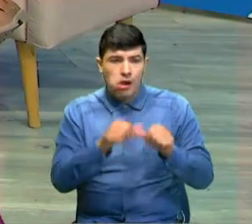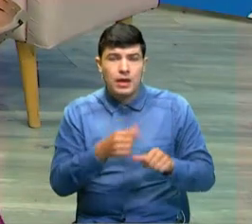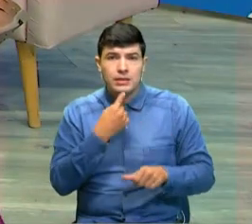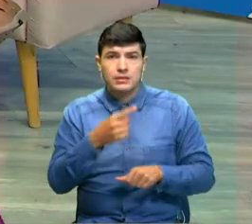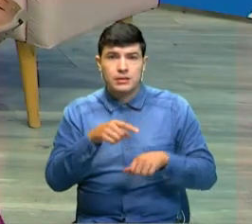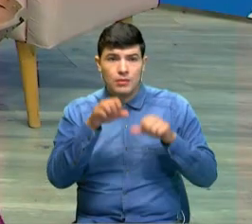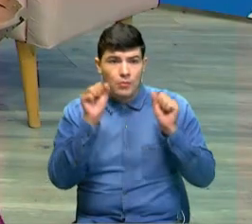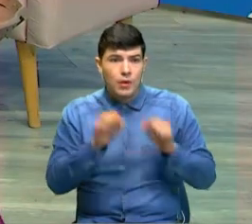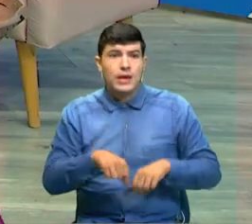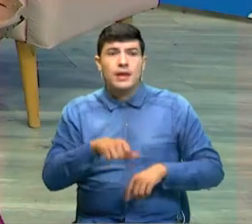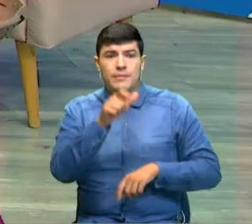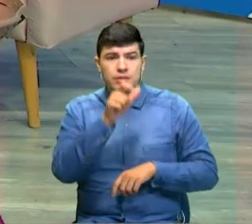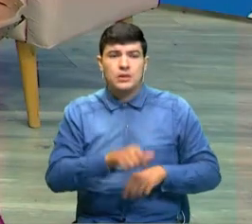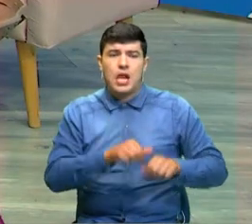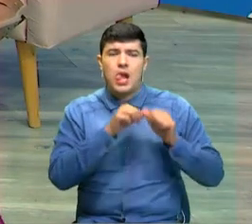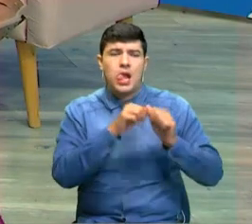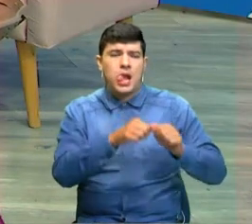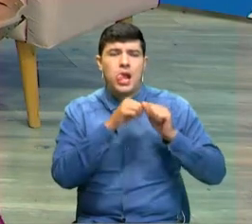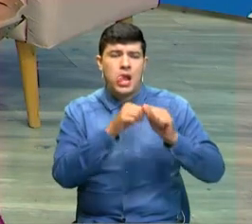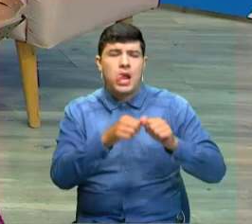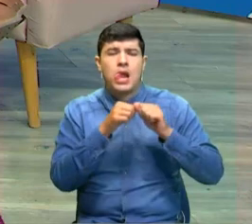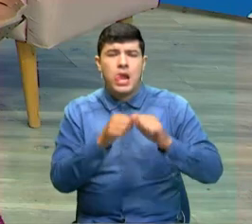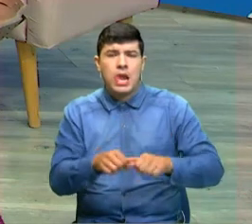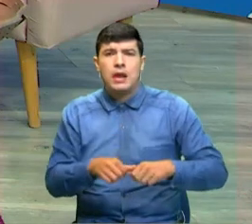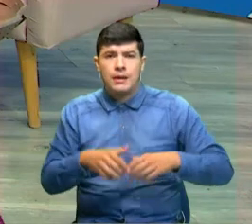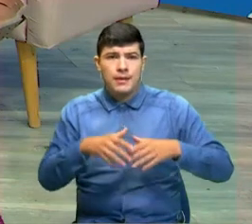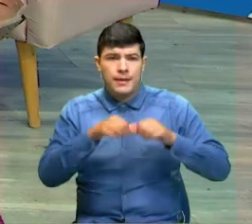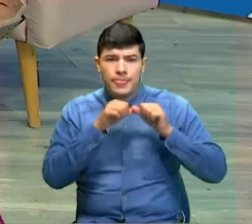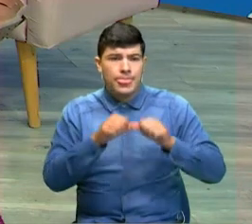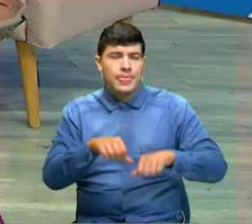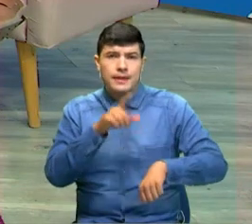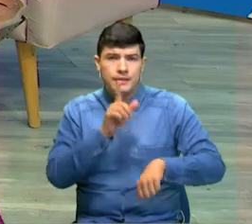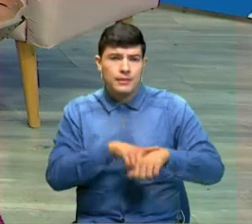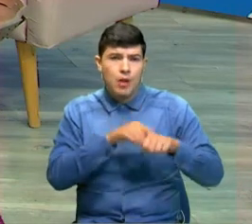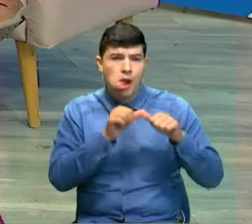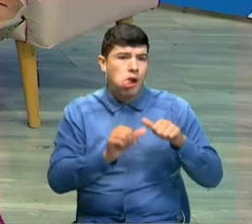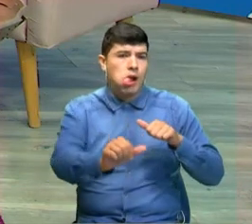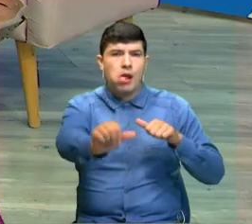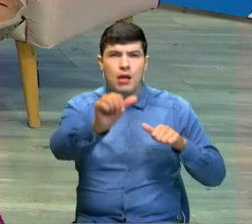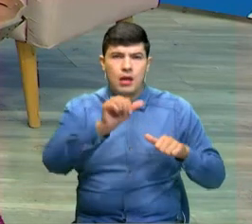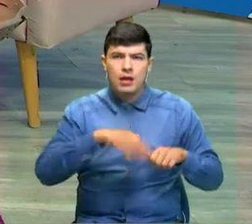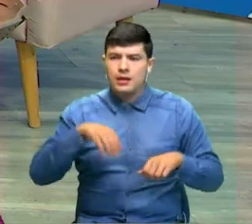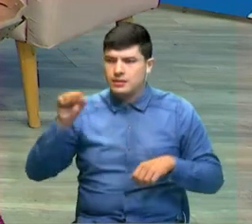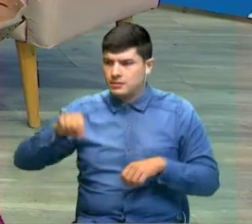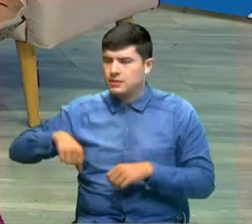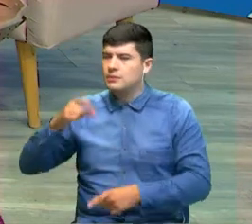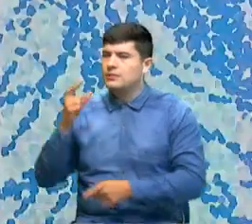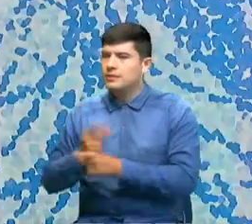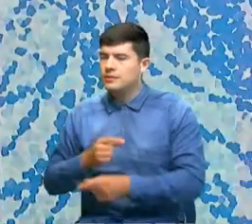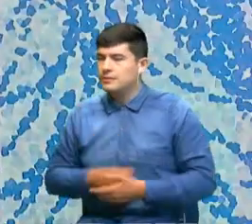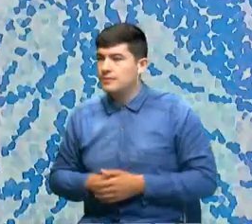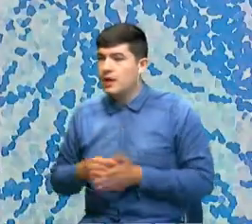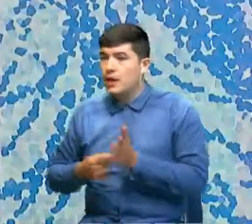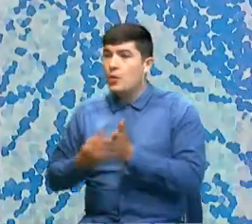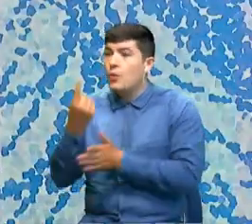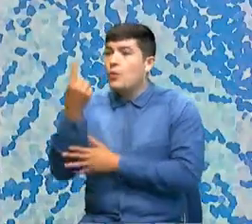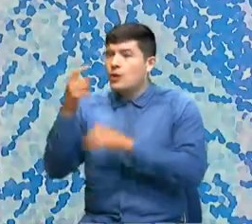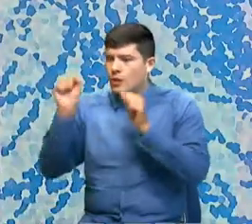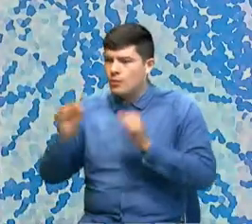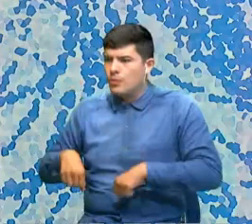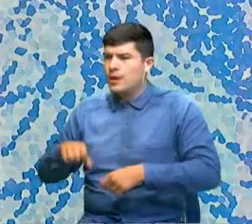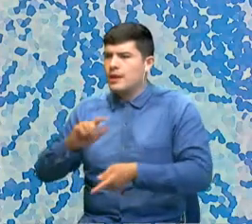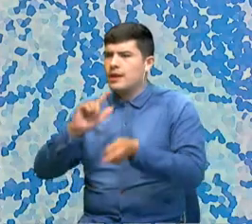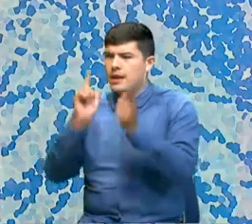¿puede perpetuarse como miembro del Consejo? Sí, mira, el único que puede